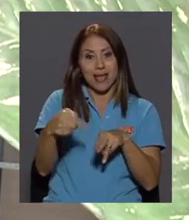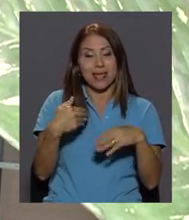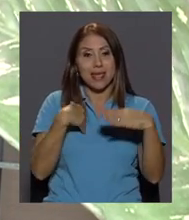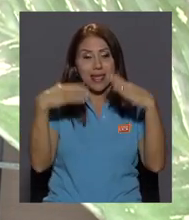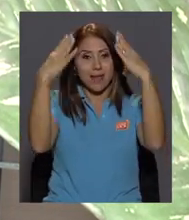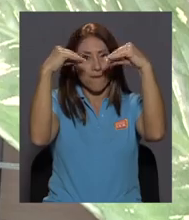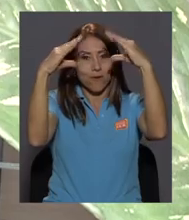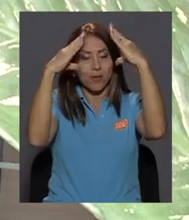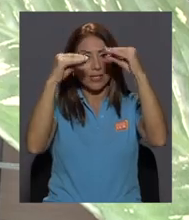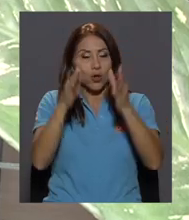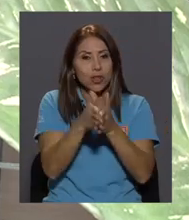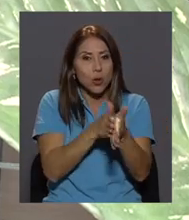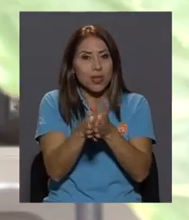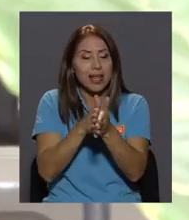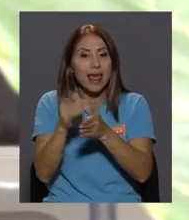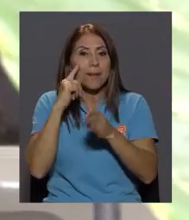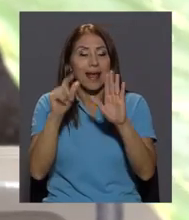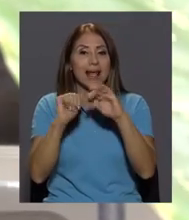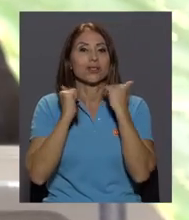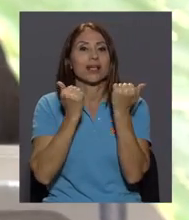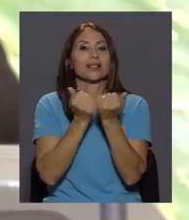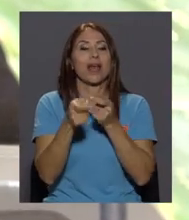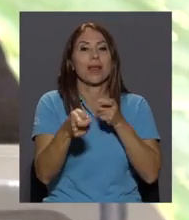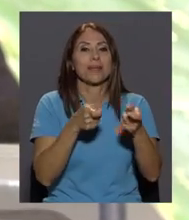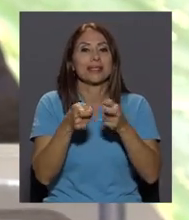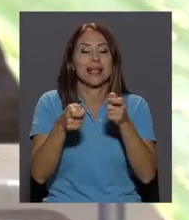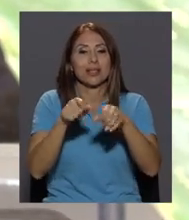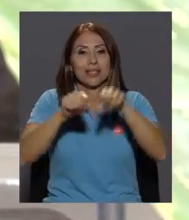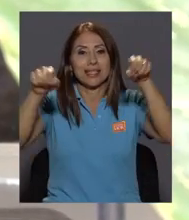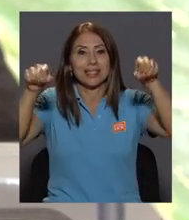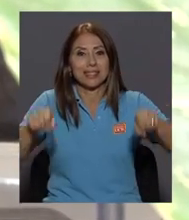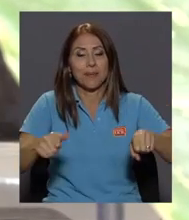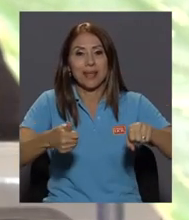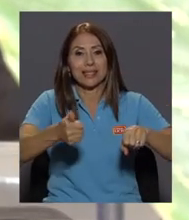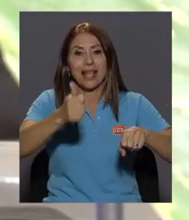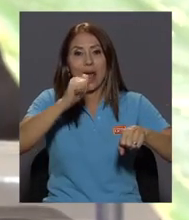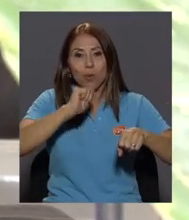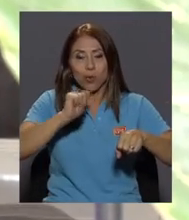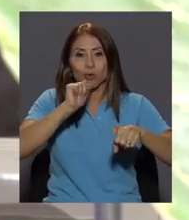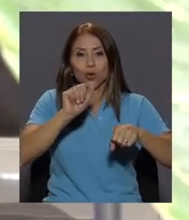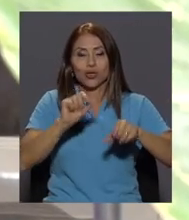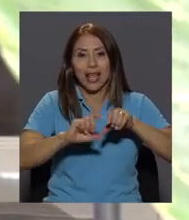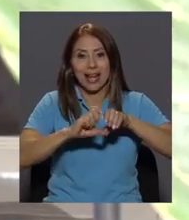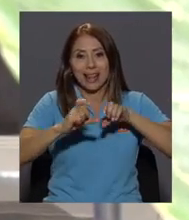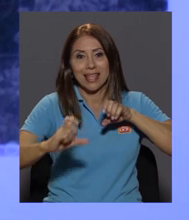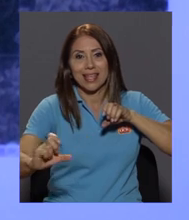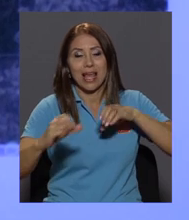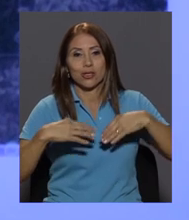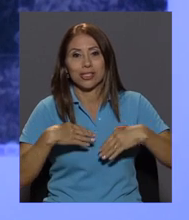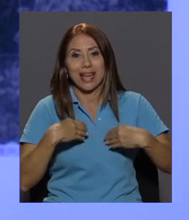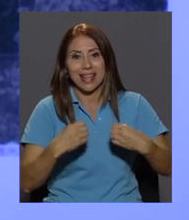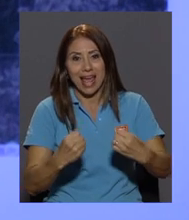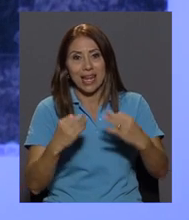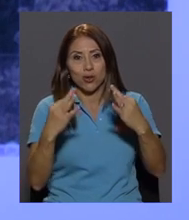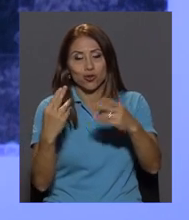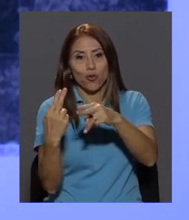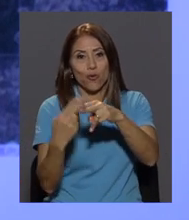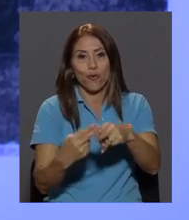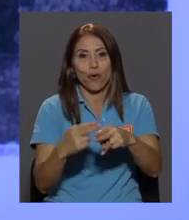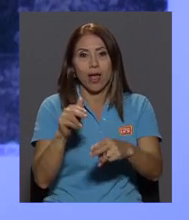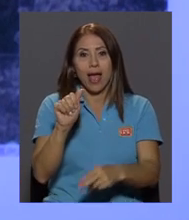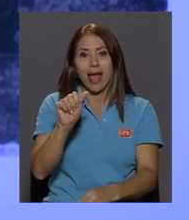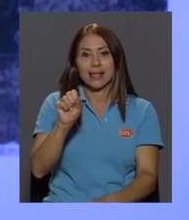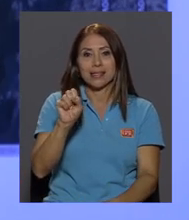información de utilidad para las asociaciones administradoras de sistemas de acueductos y alcantarillados sanitarios, conocidos como ASADAS,